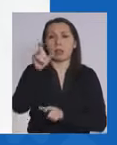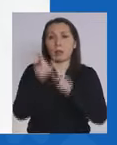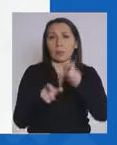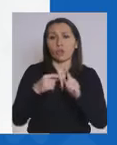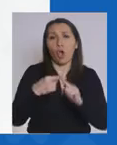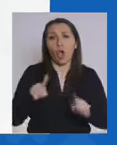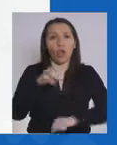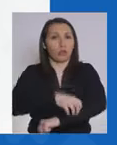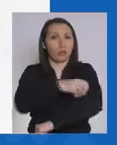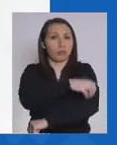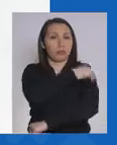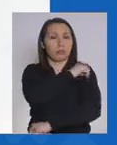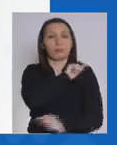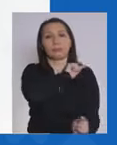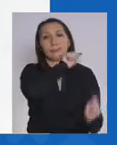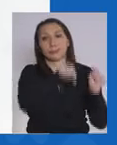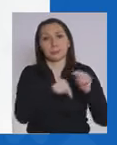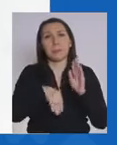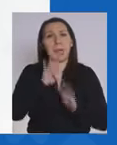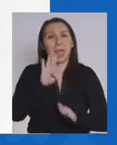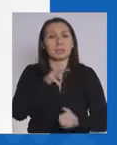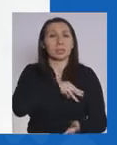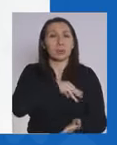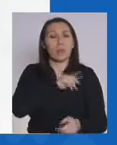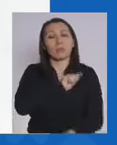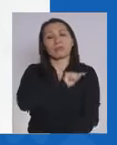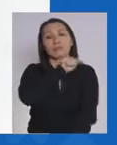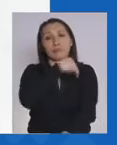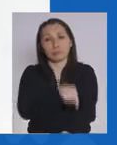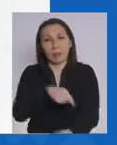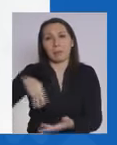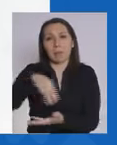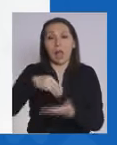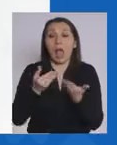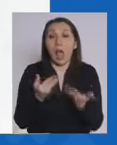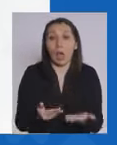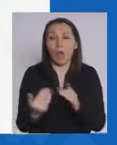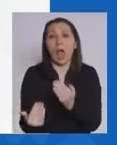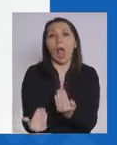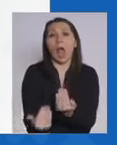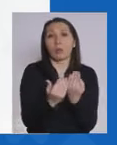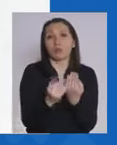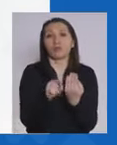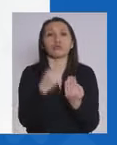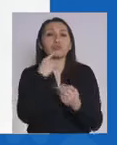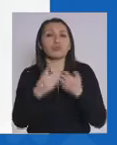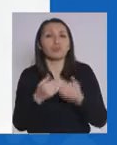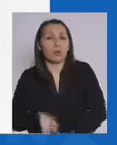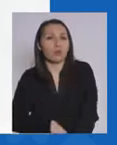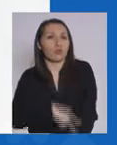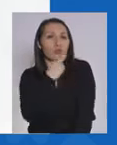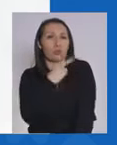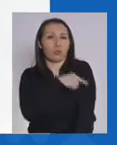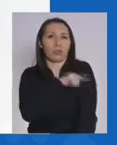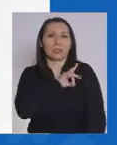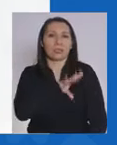del país especialmente de la región metropolitana ahora tenemos que apoyar a las ciudades del norte de nuestro país